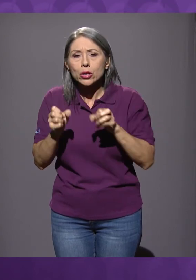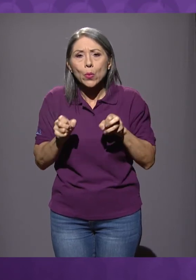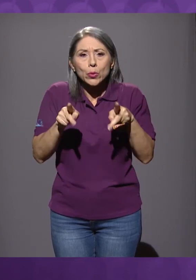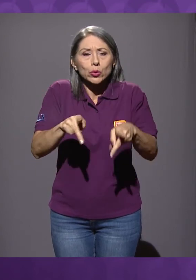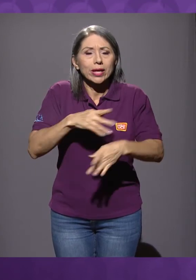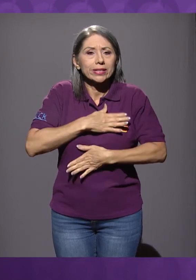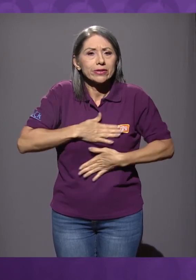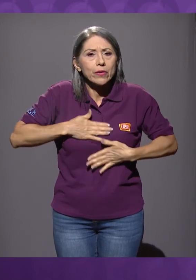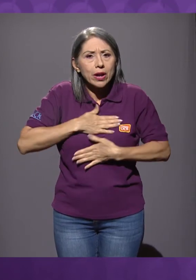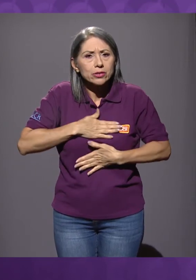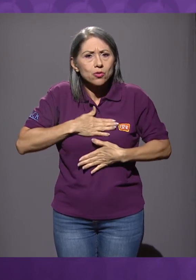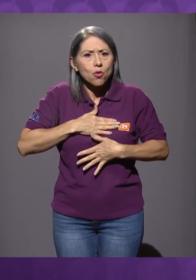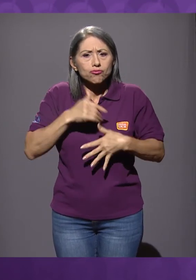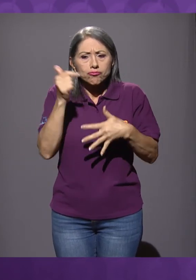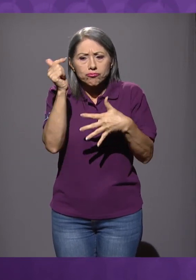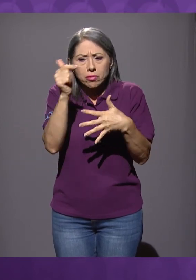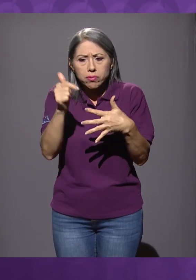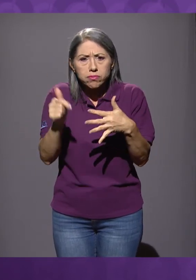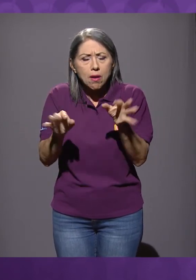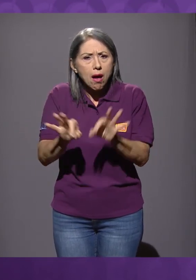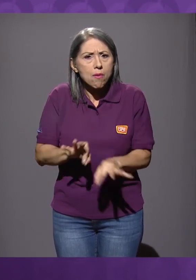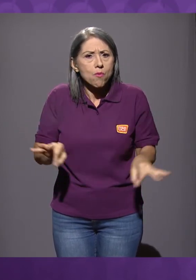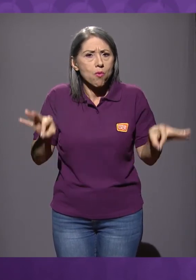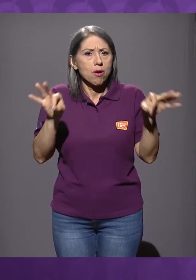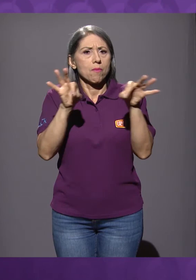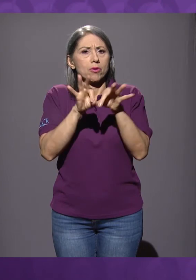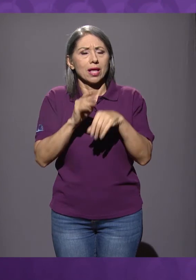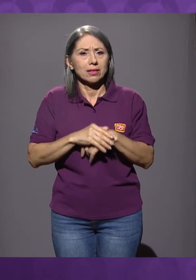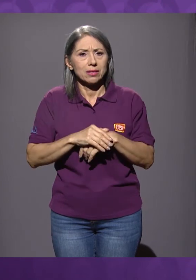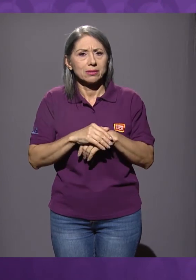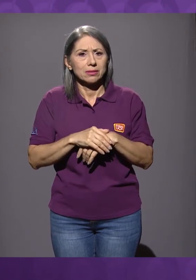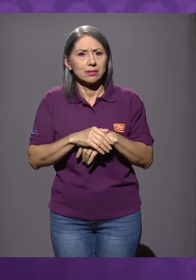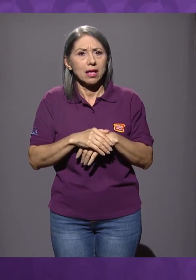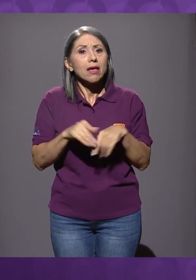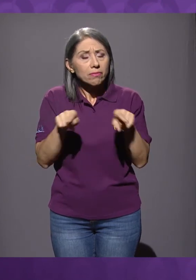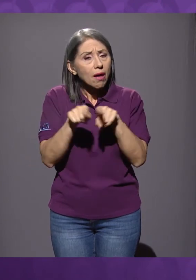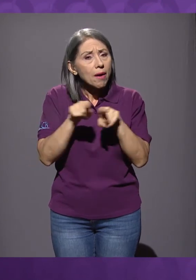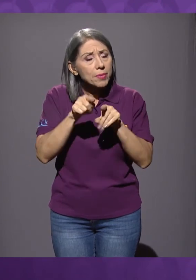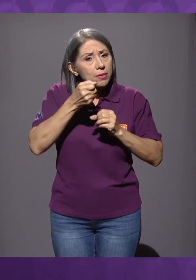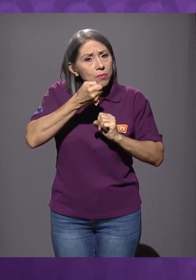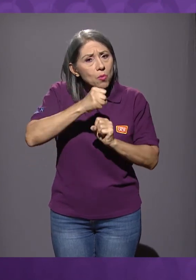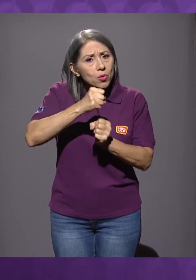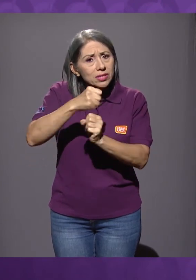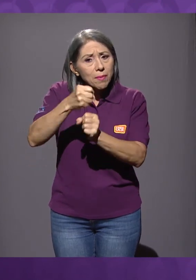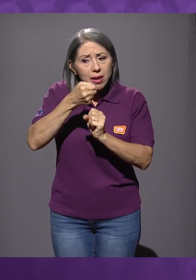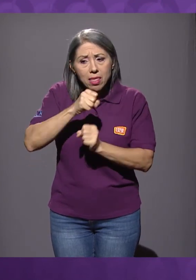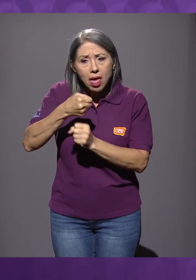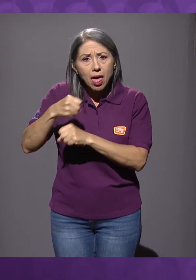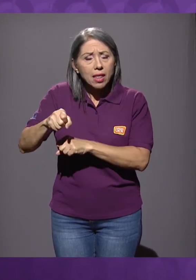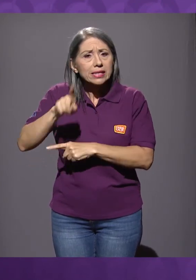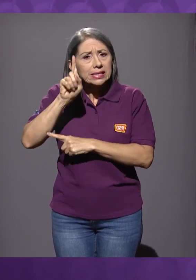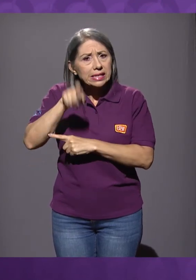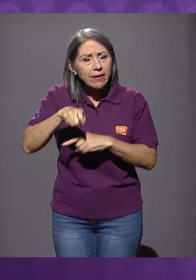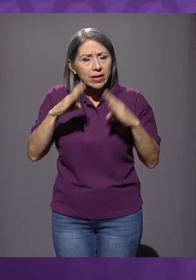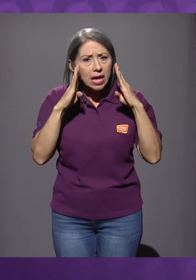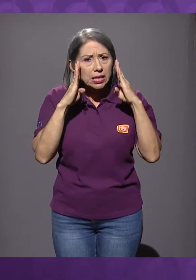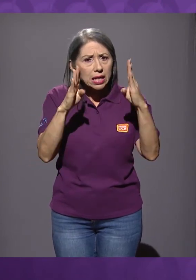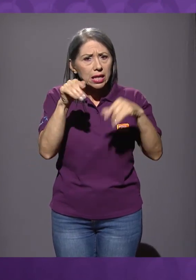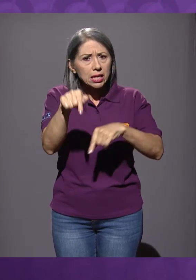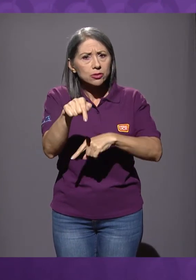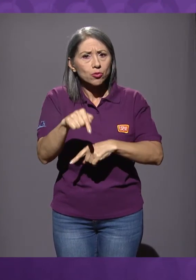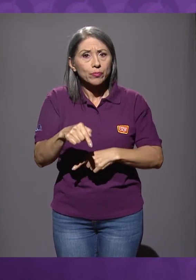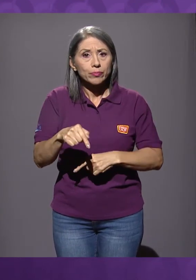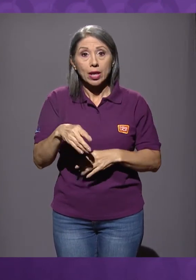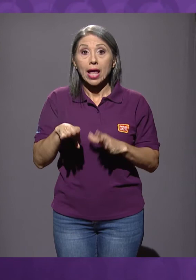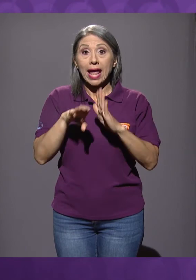todos esos espacios son importantes y por eso, como señalaba ahora Adriana, es decir, las municipalidades también tienen que poder gestionar esas cosas, es